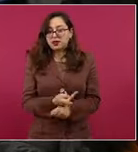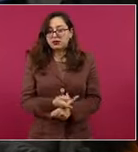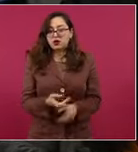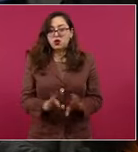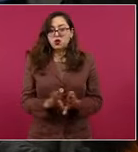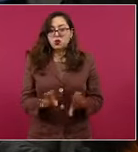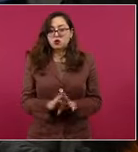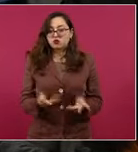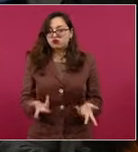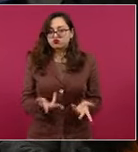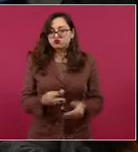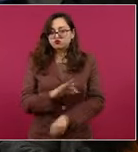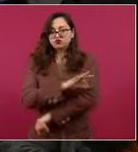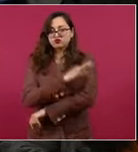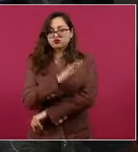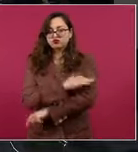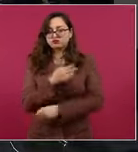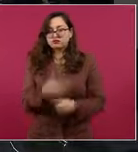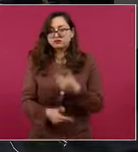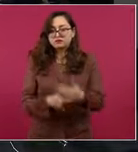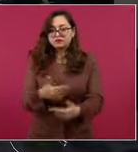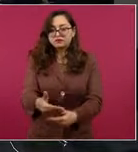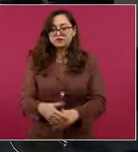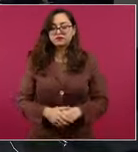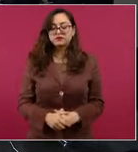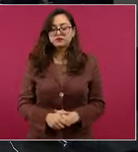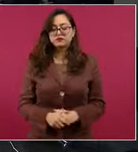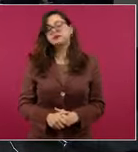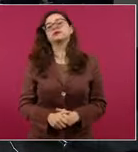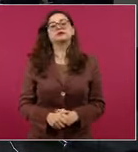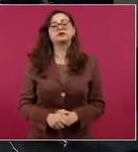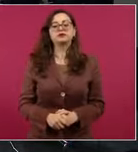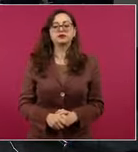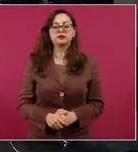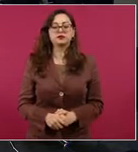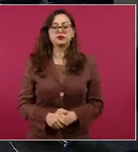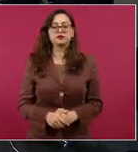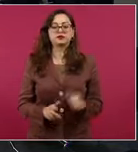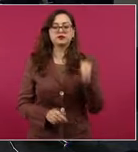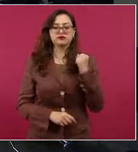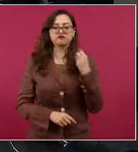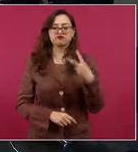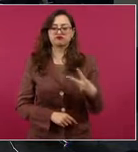se le podía dar a la vacuna patria? Gracias. Bueno, hay dos posibilidades. Una,